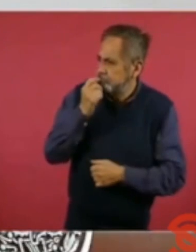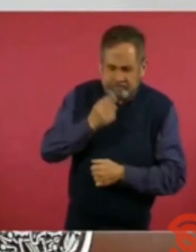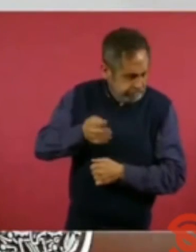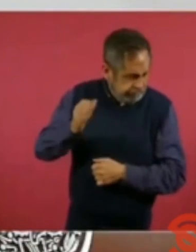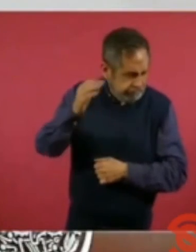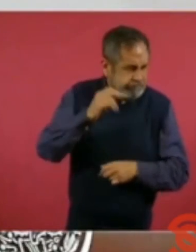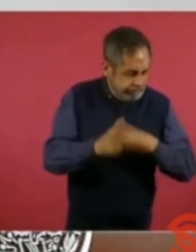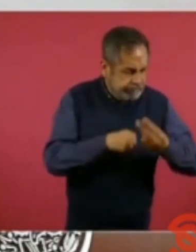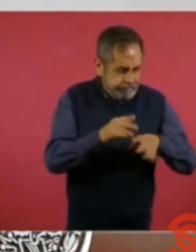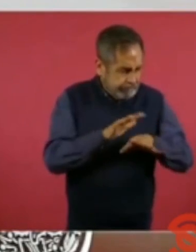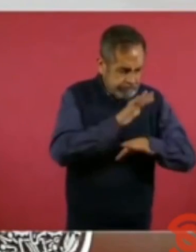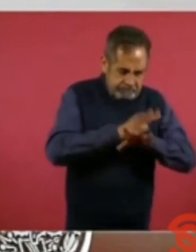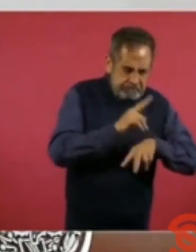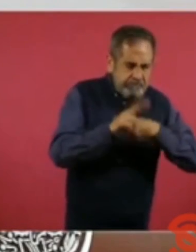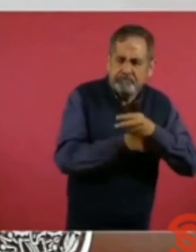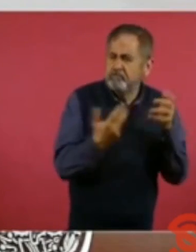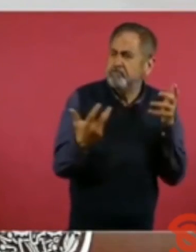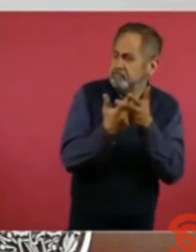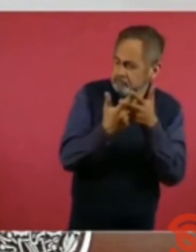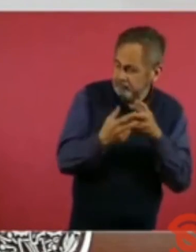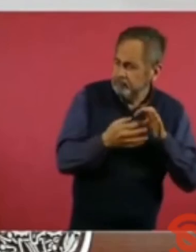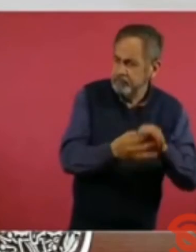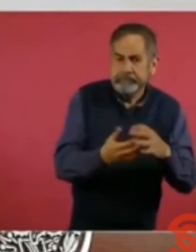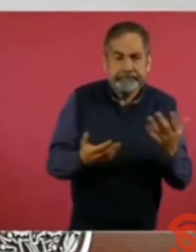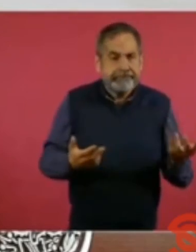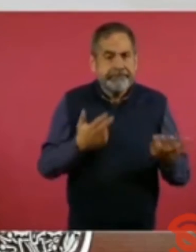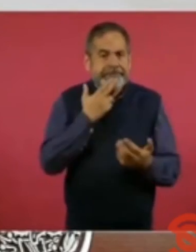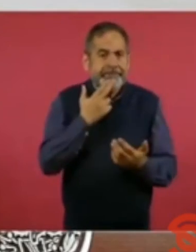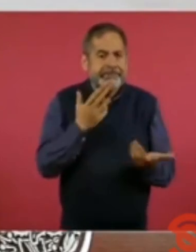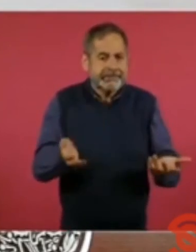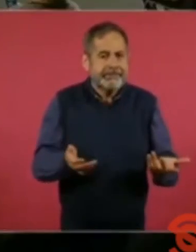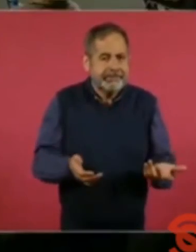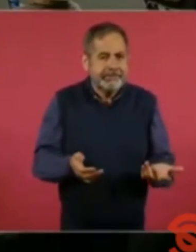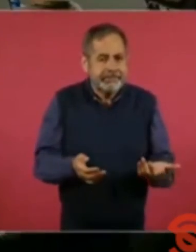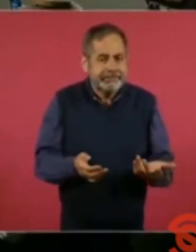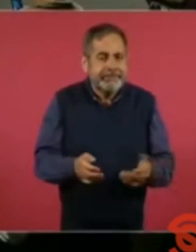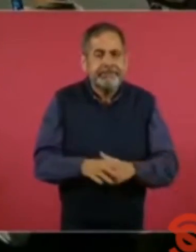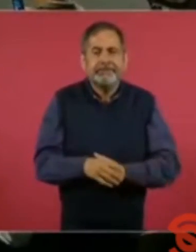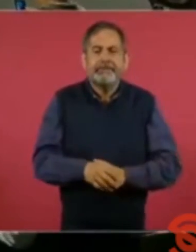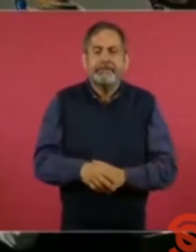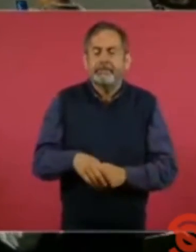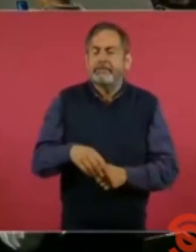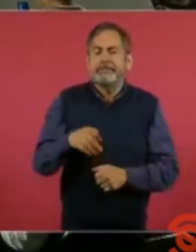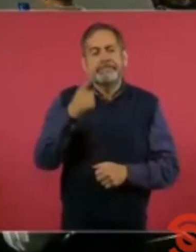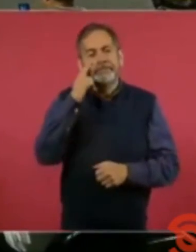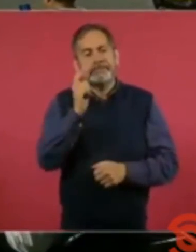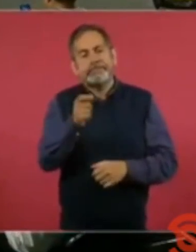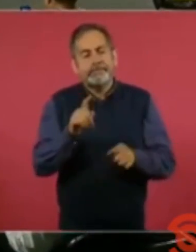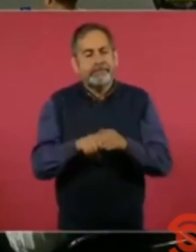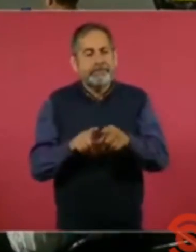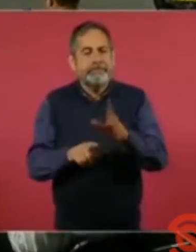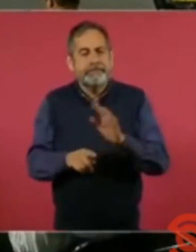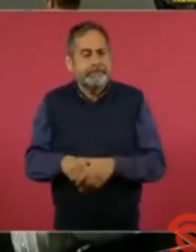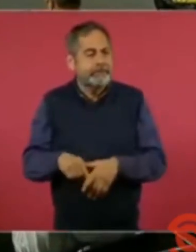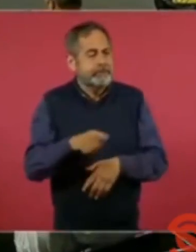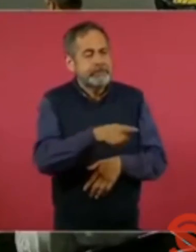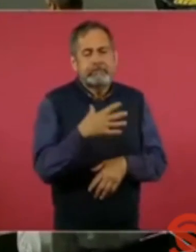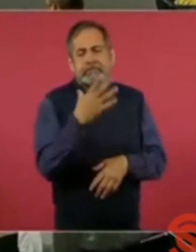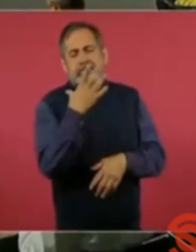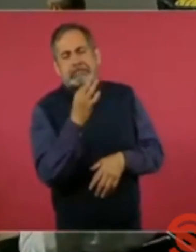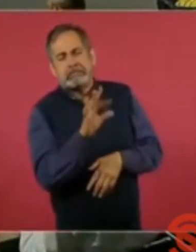para los estudiosos de la política y de la sociología. ¿Saben de lo que se trata?